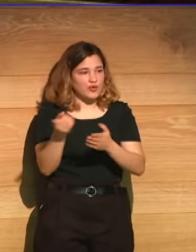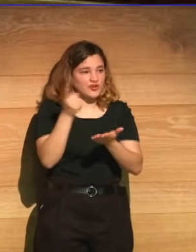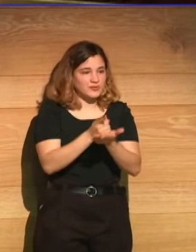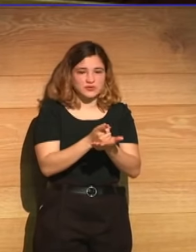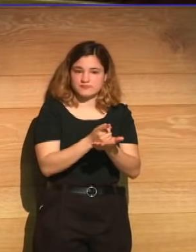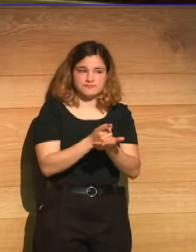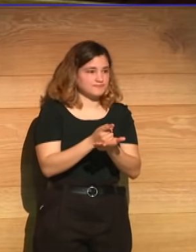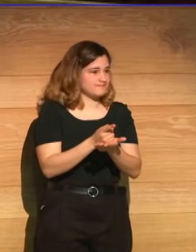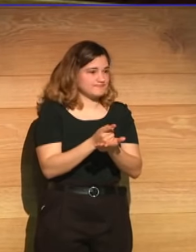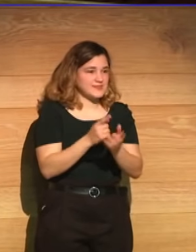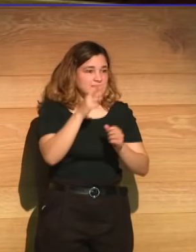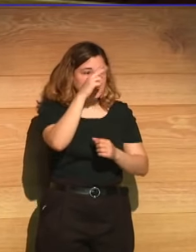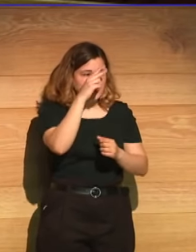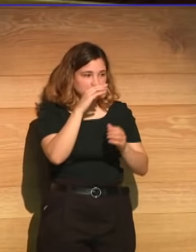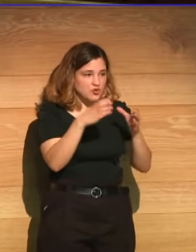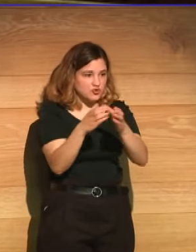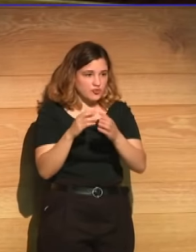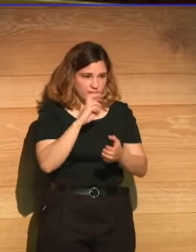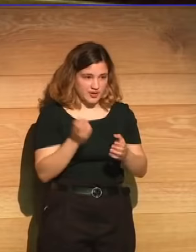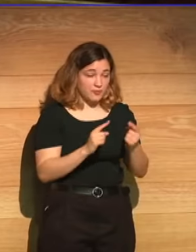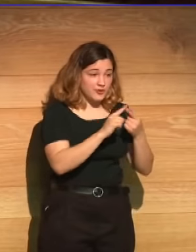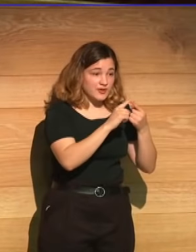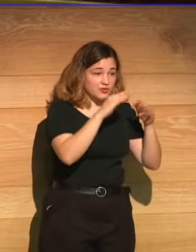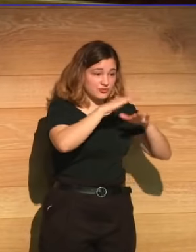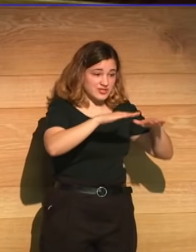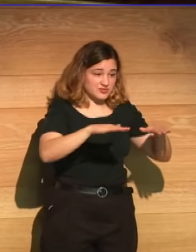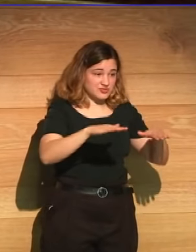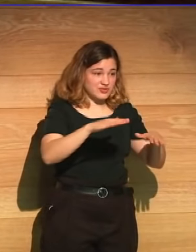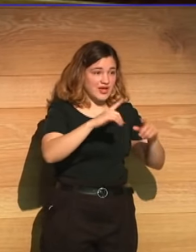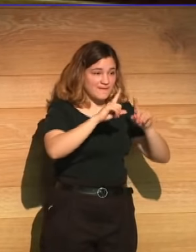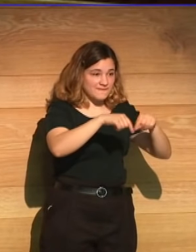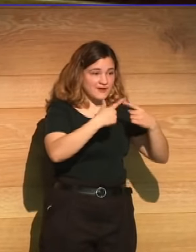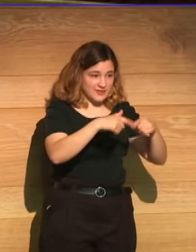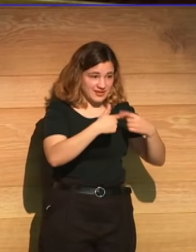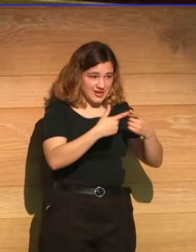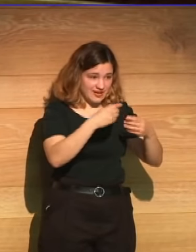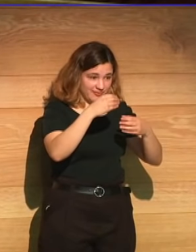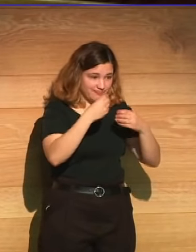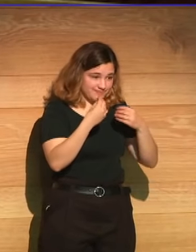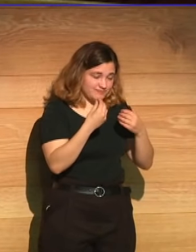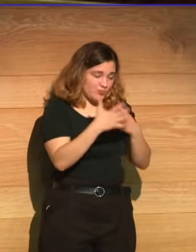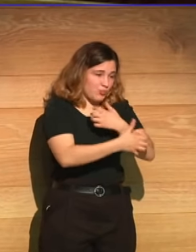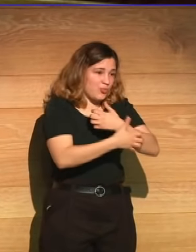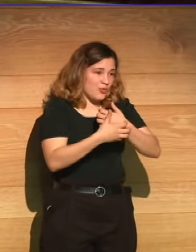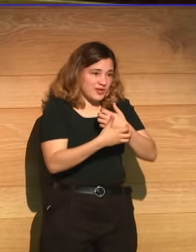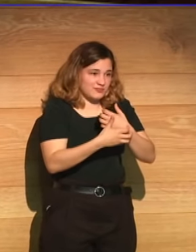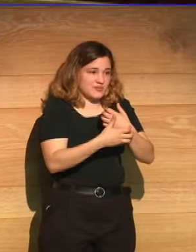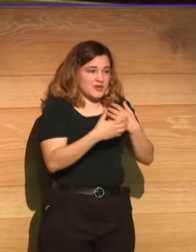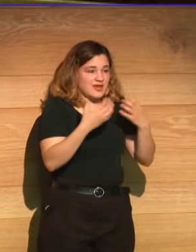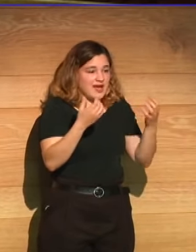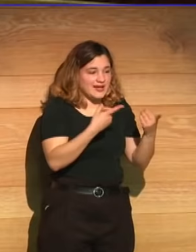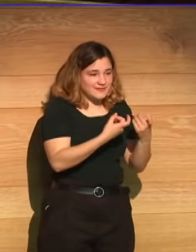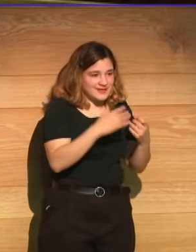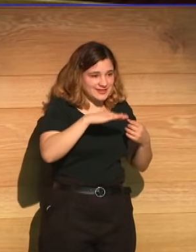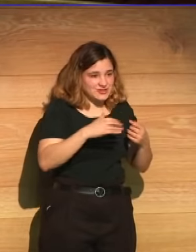preocupan sobre todo varios grupos. El primero, los niños que viven en familias en situación de pobreza extrema, que han tenido que incorporarse al trabajo para